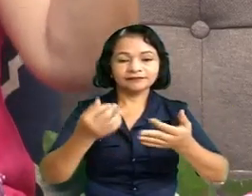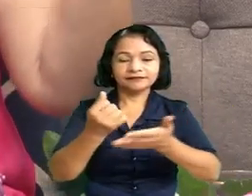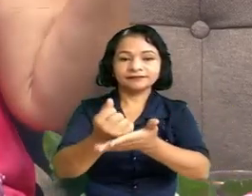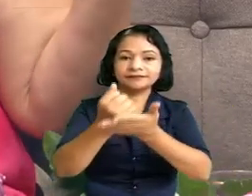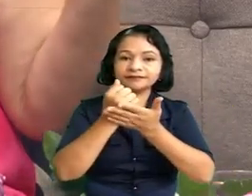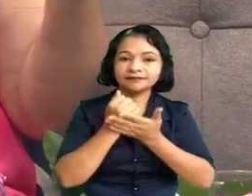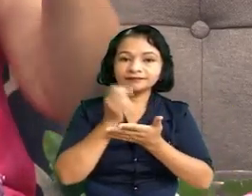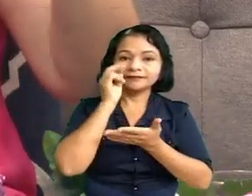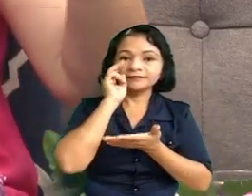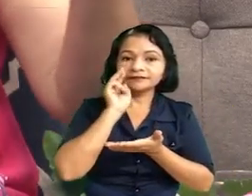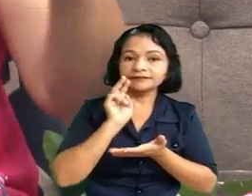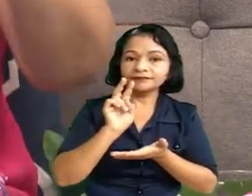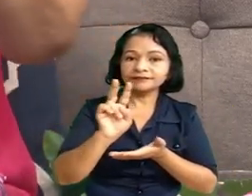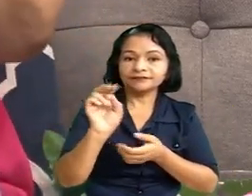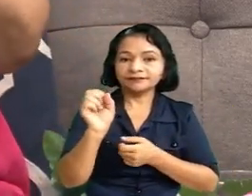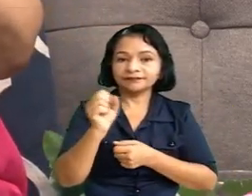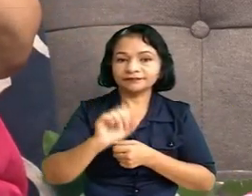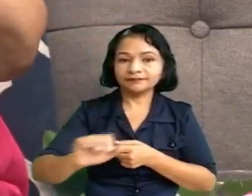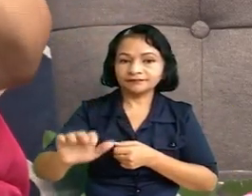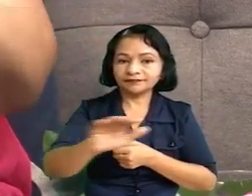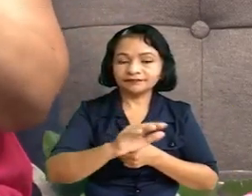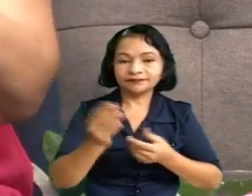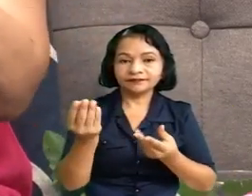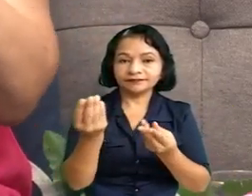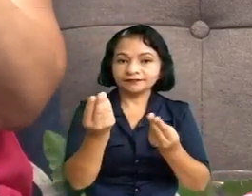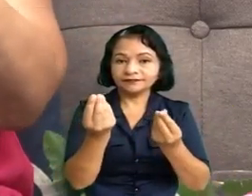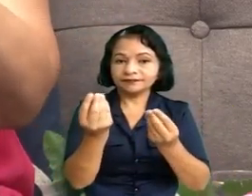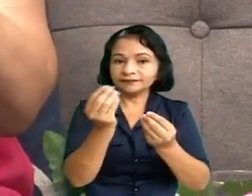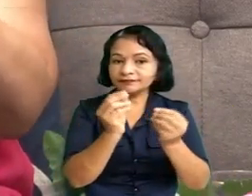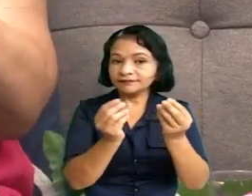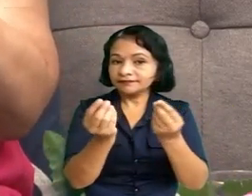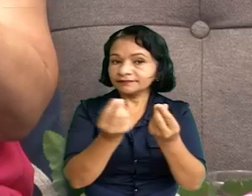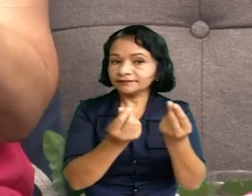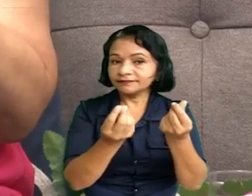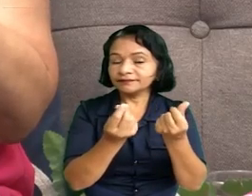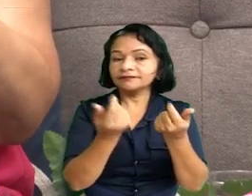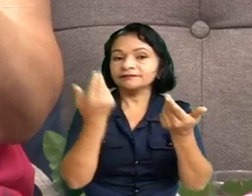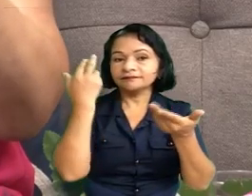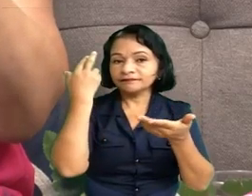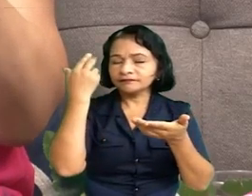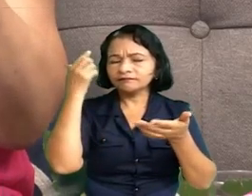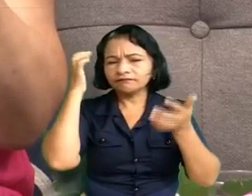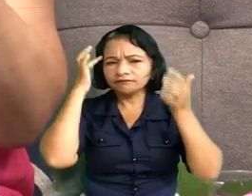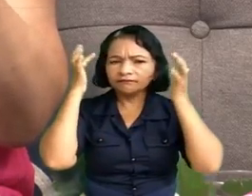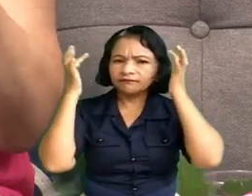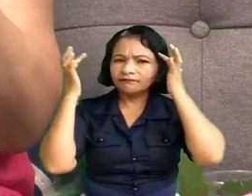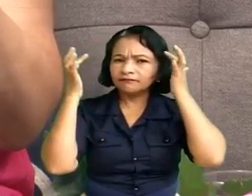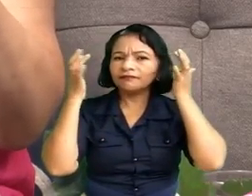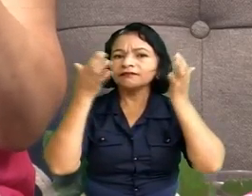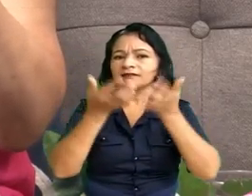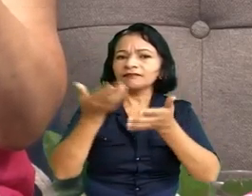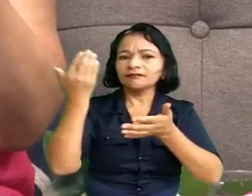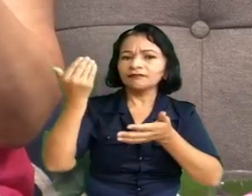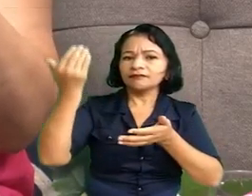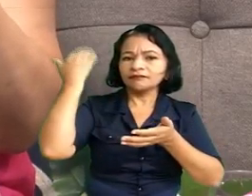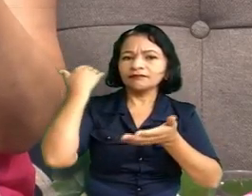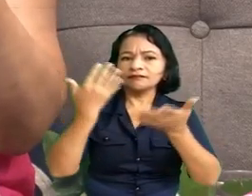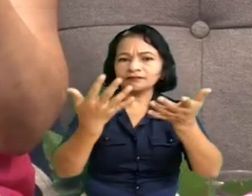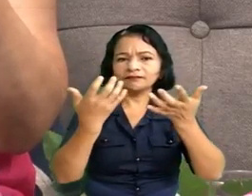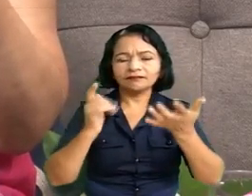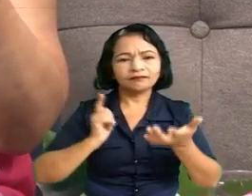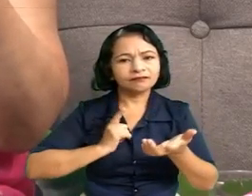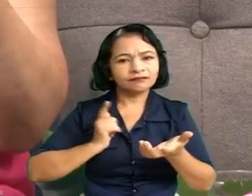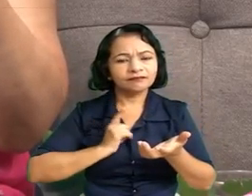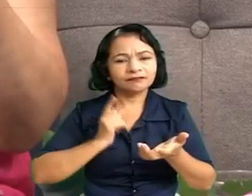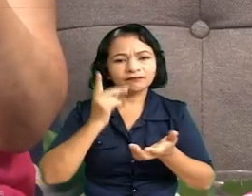no solo ver el marco social, económico, también preocuparnos por nuestra historia, por nuestra memoria histórica. Porque a partir